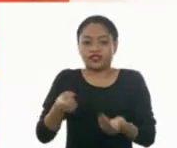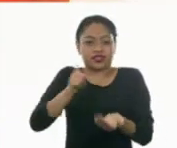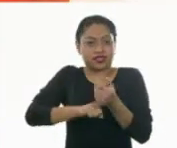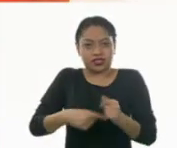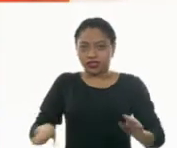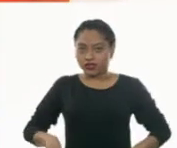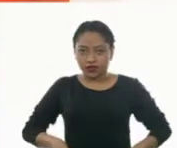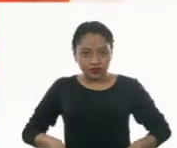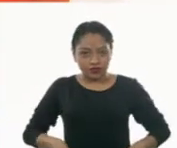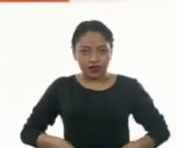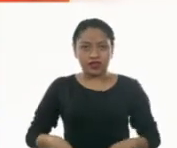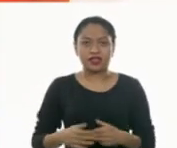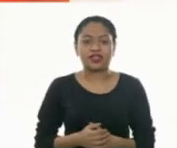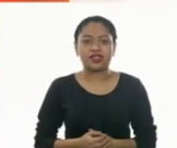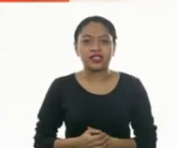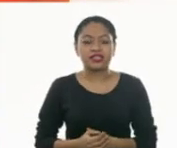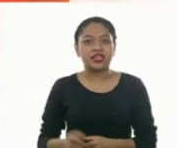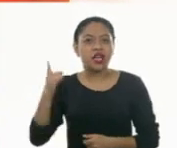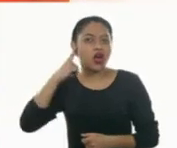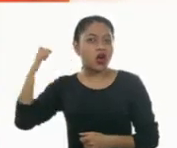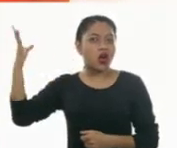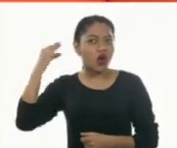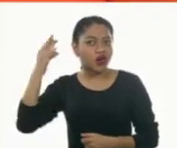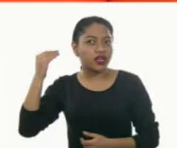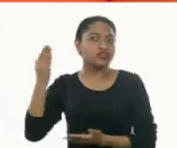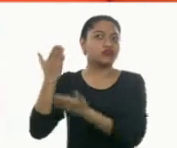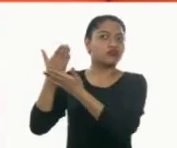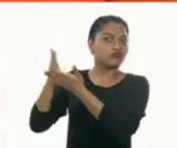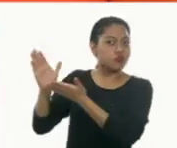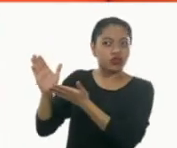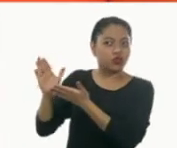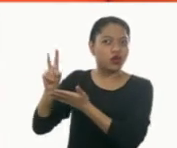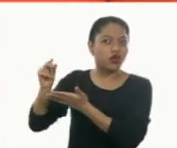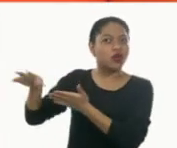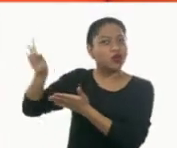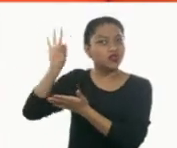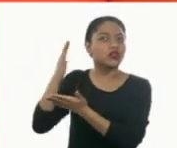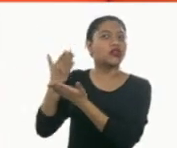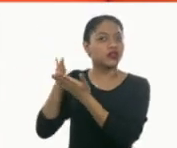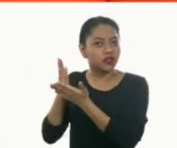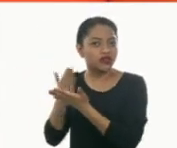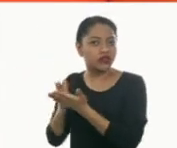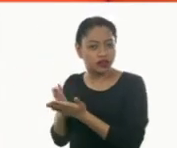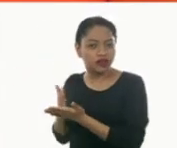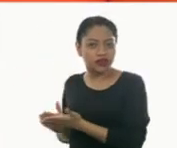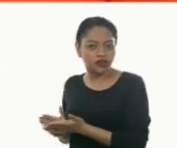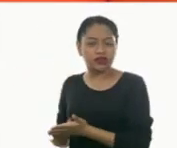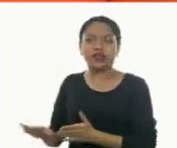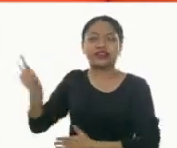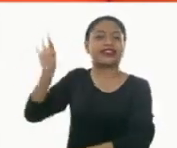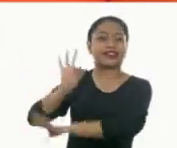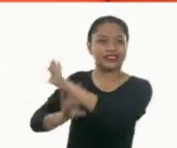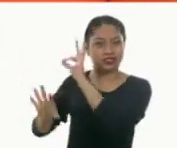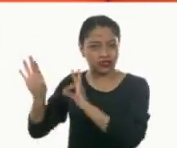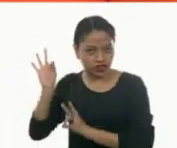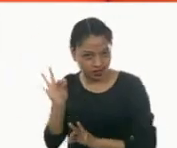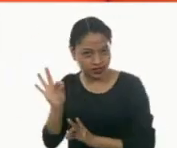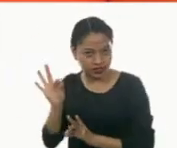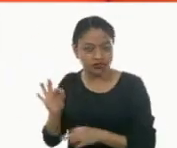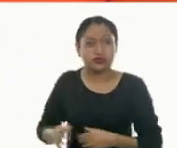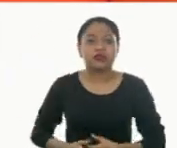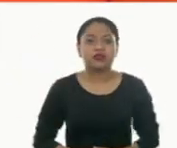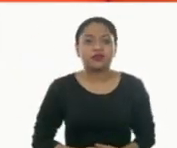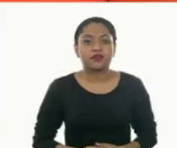de discriminar a través de los sentidos entre un objeto y otro, entre un sonido y otro, a